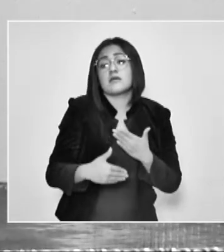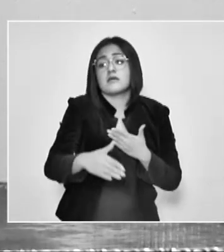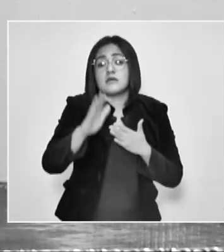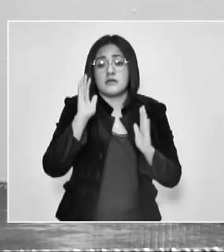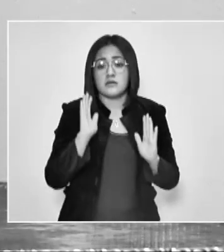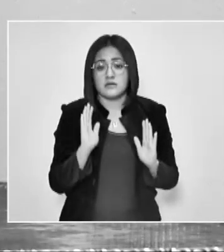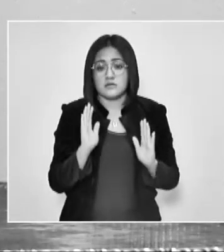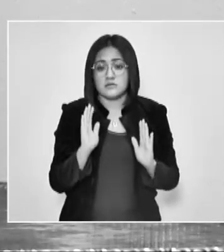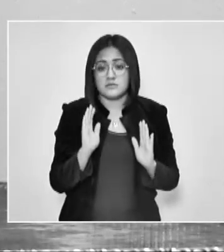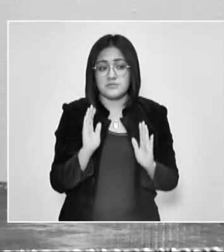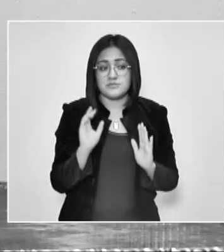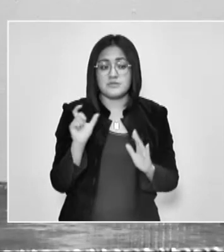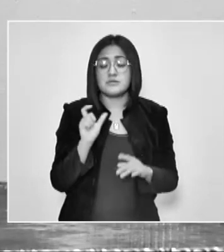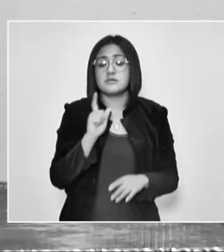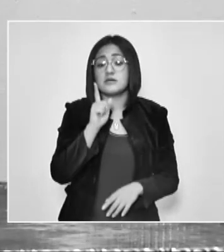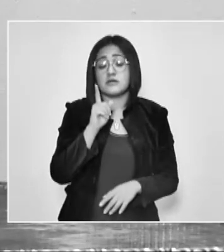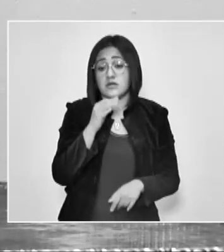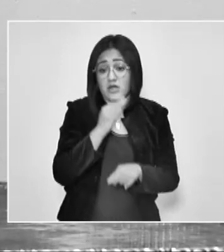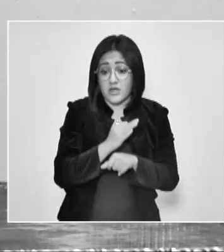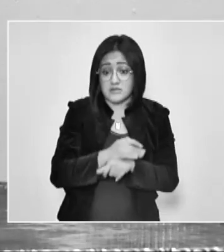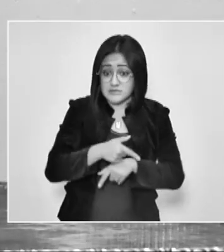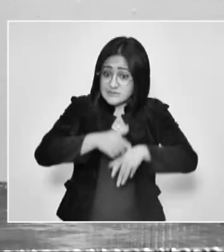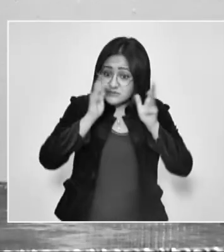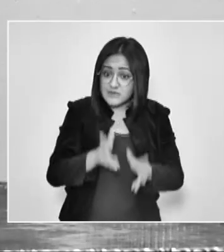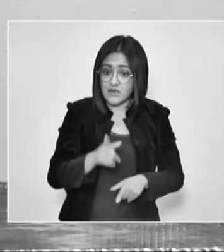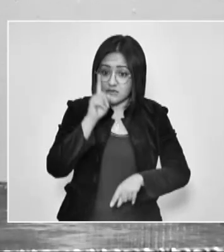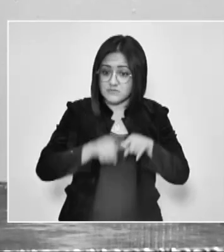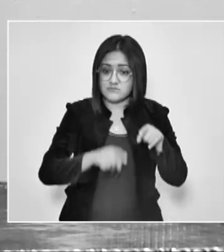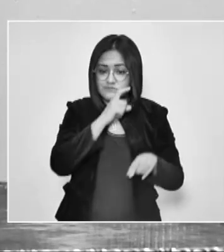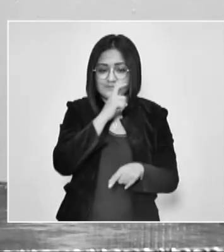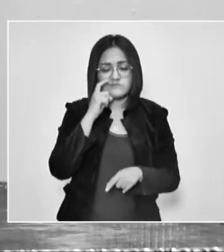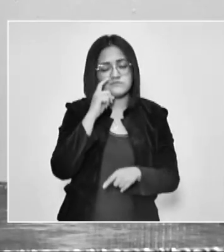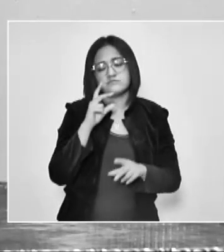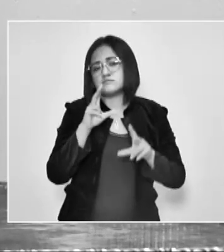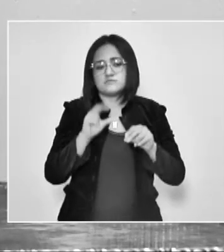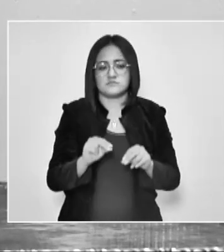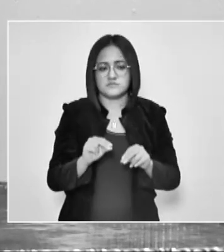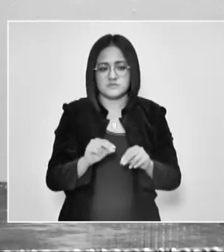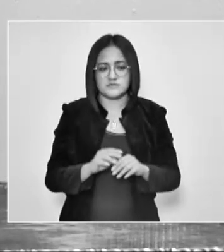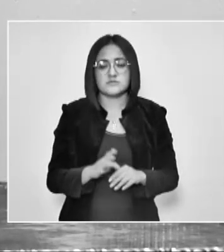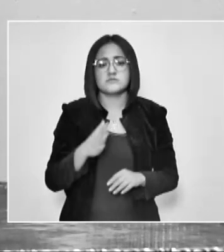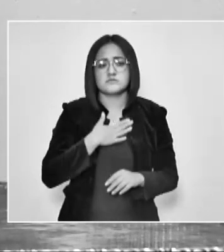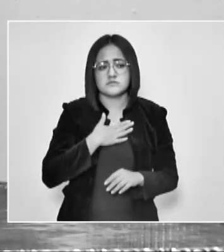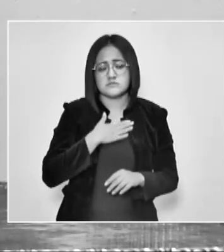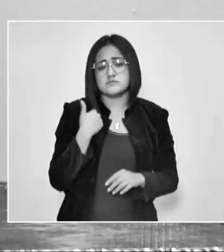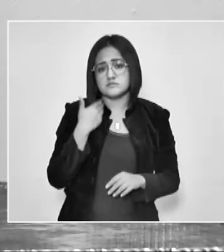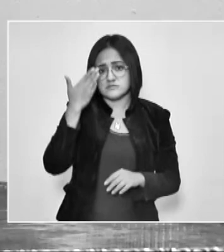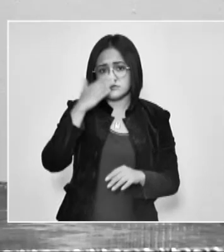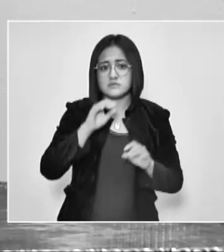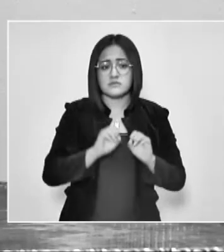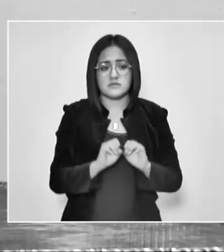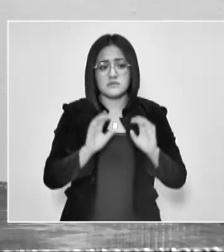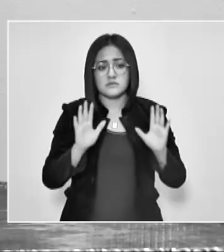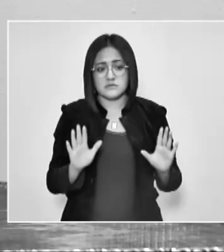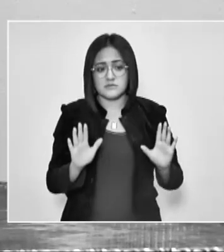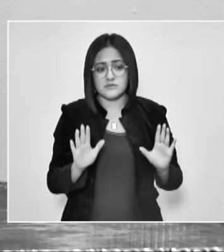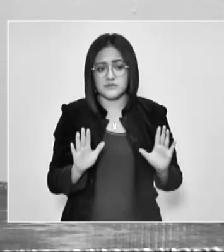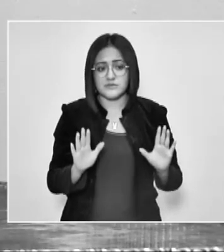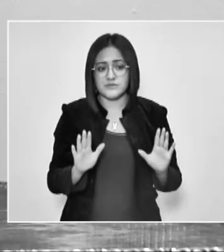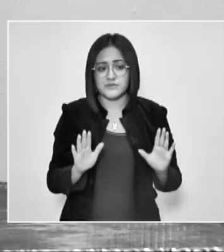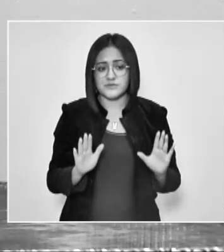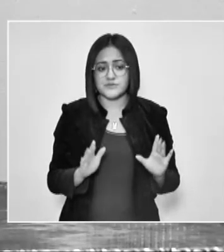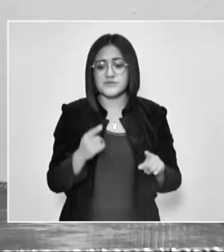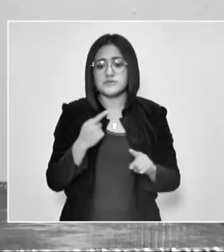Sin embargo, el propio gobernador, desde la rueda de prensa del día de ayer, enfatizó que en Puebla se